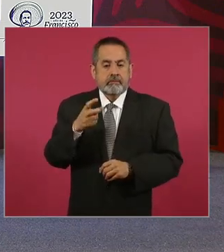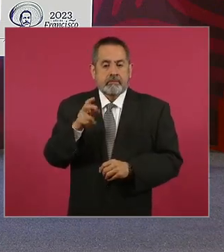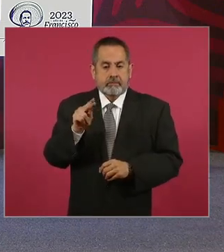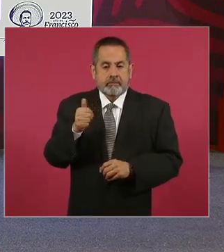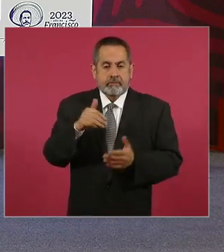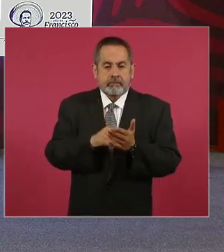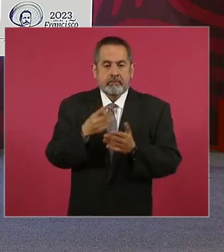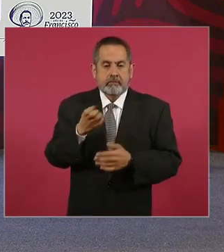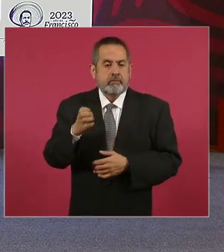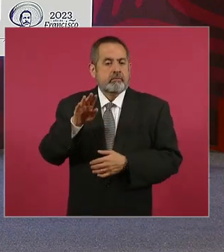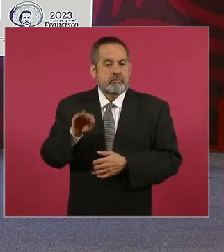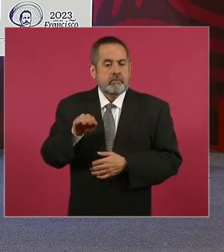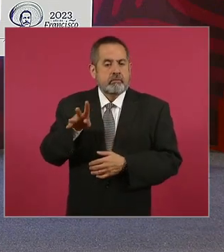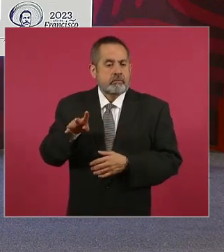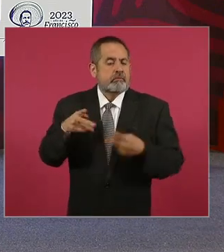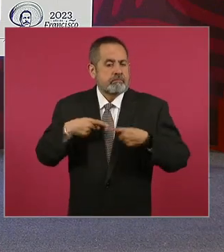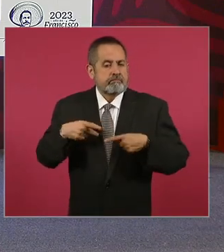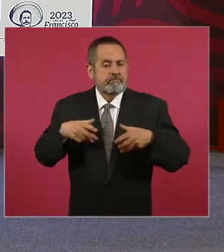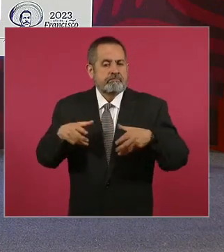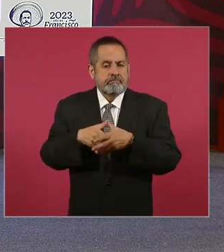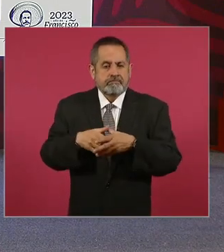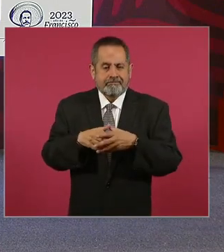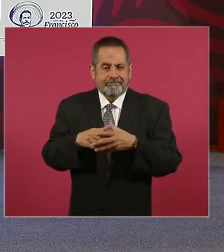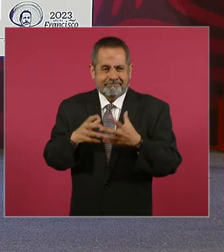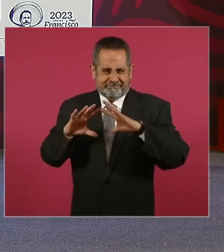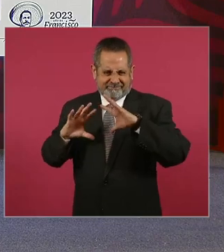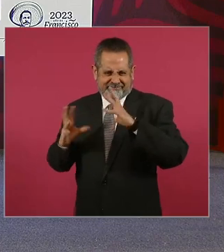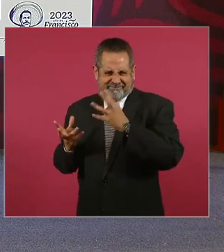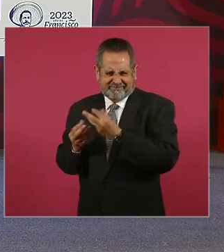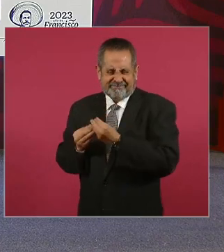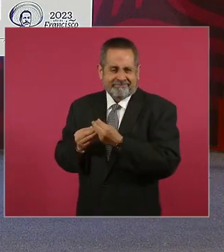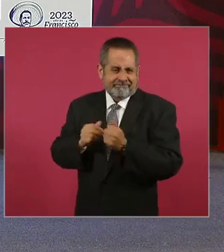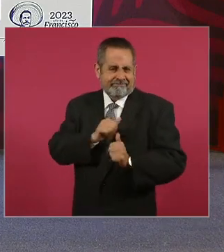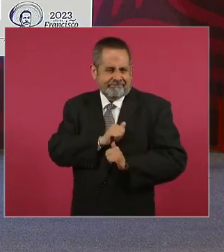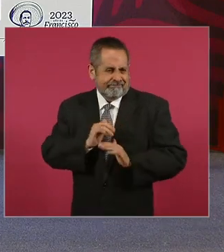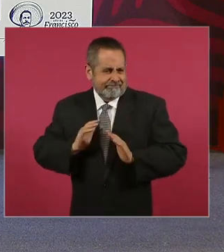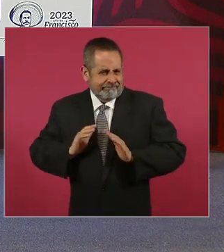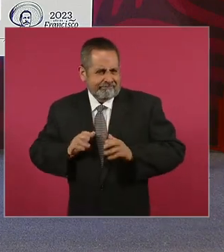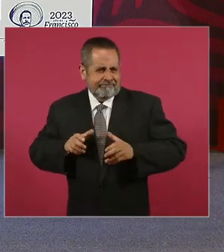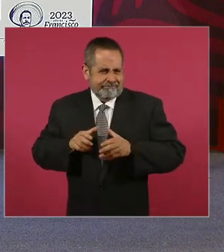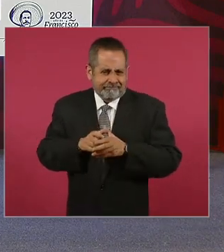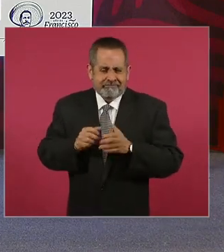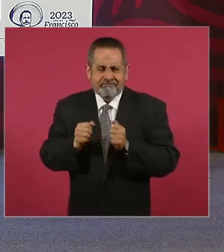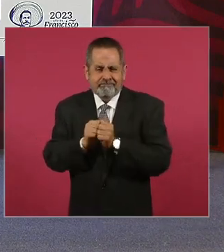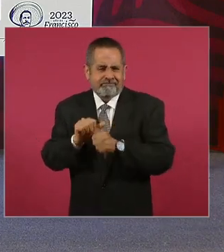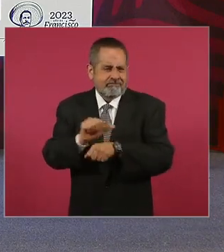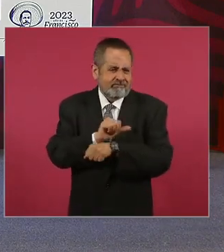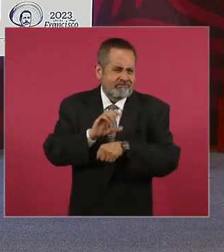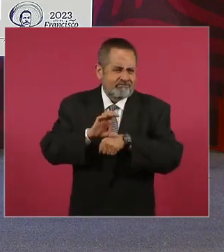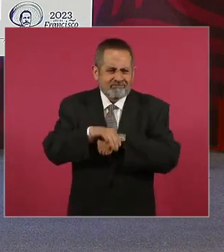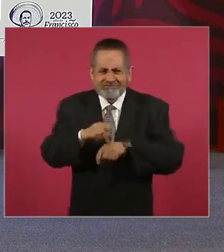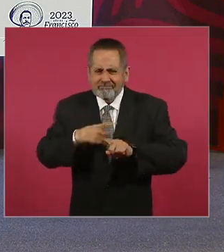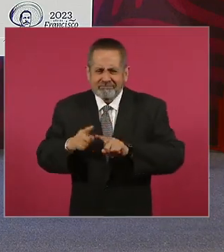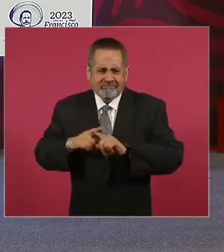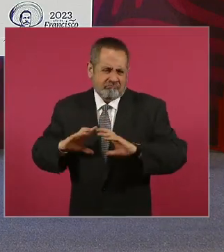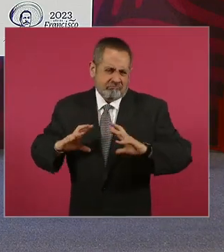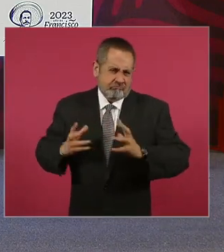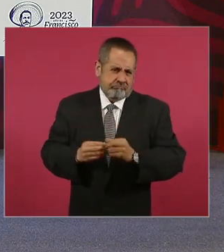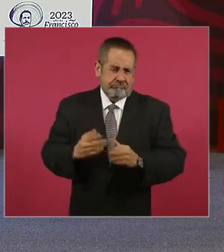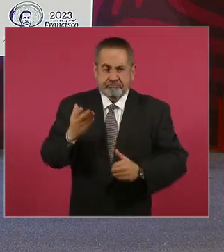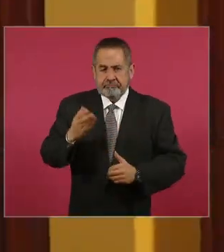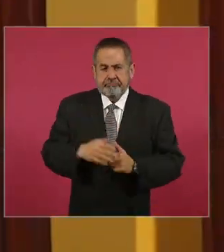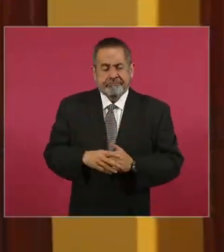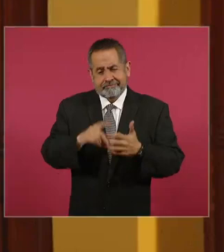286,494 elementos de Guardia Nacional, Fuerzas Armadas, y también vehículos, aeronaves y buques. Adelante, por favor.